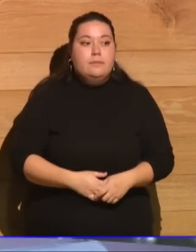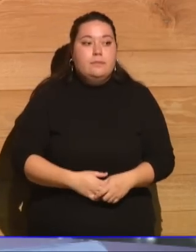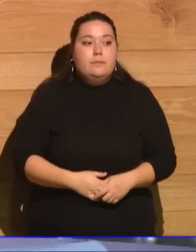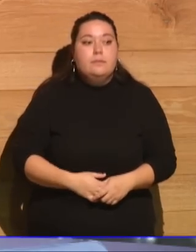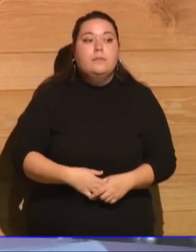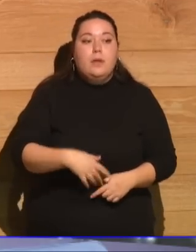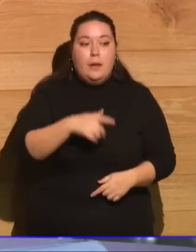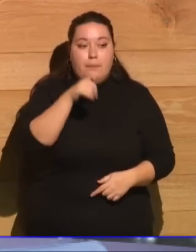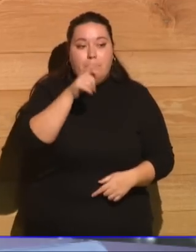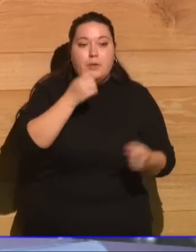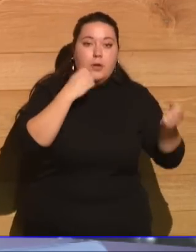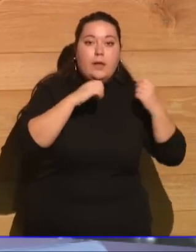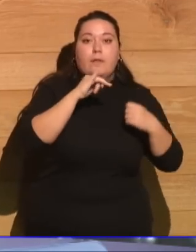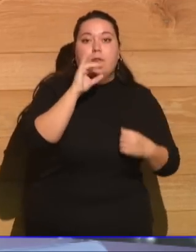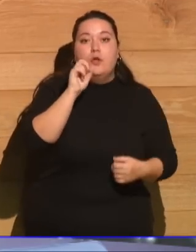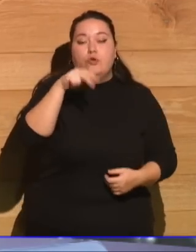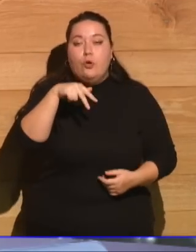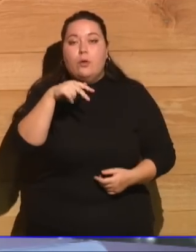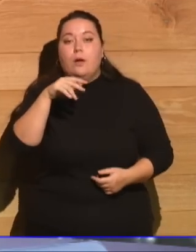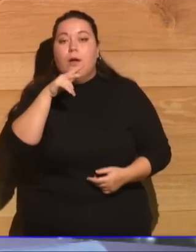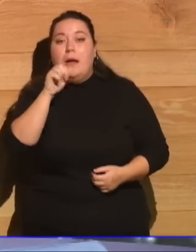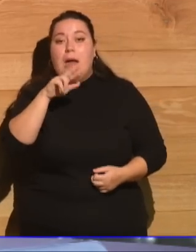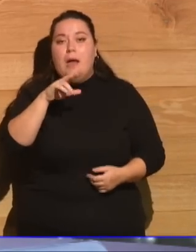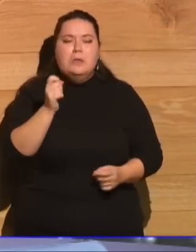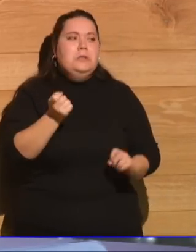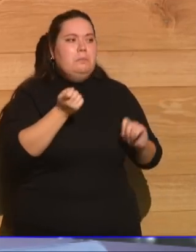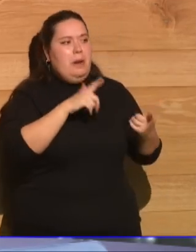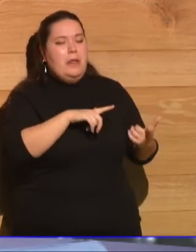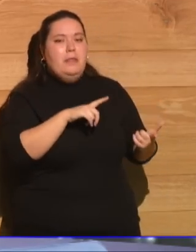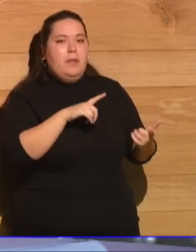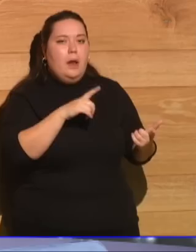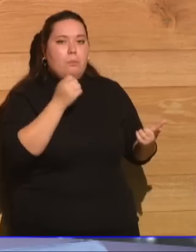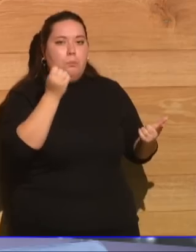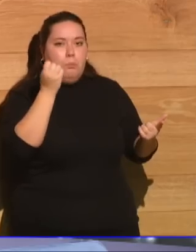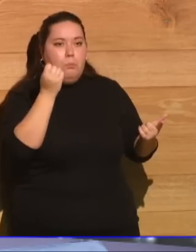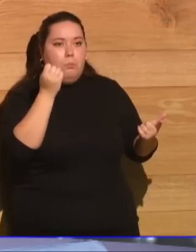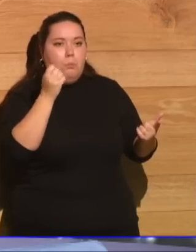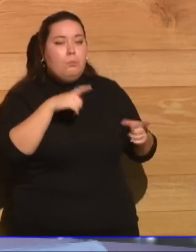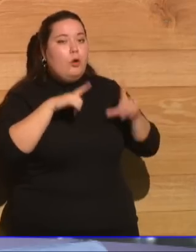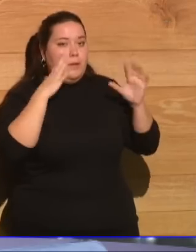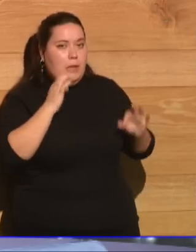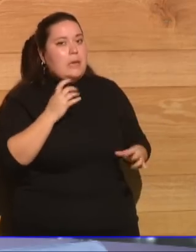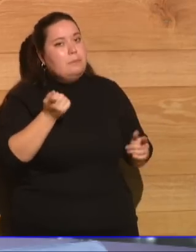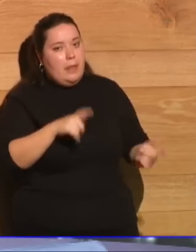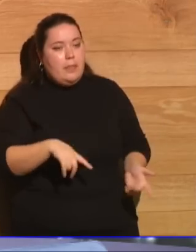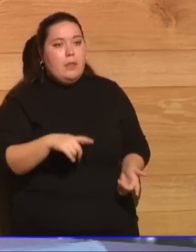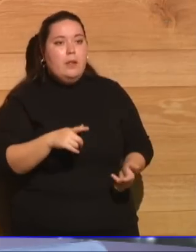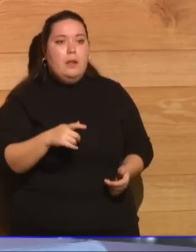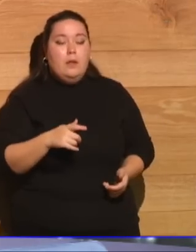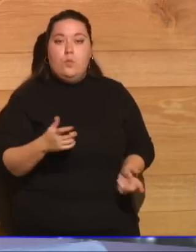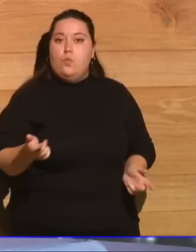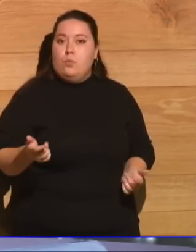de John Hart, que sí se parece mucho físicamente. El propio protagonista dice, el protagonista real quiero decir, dice que le